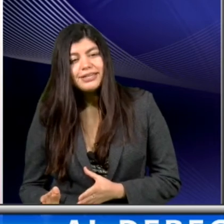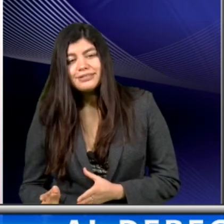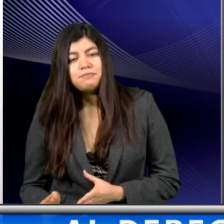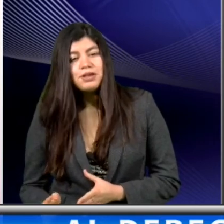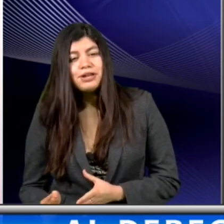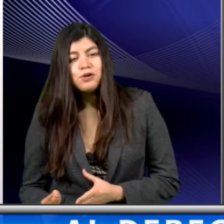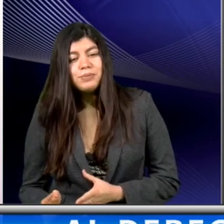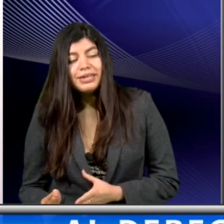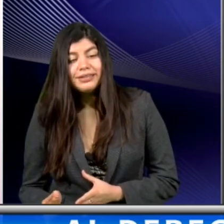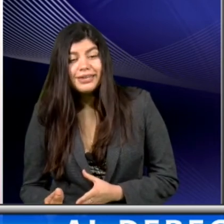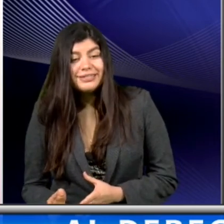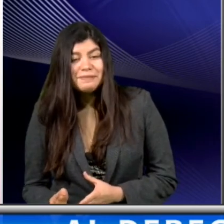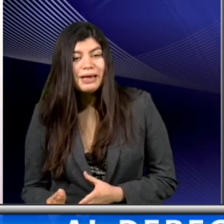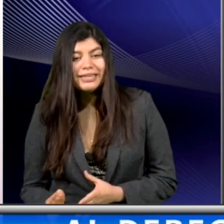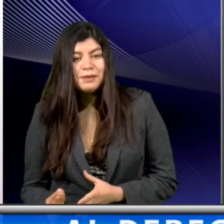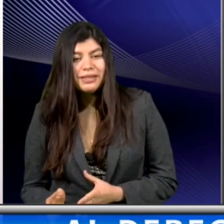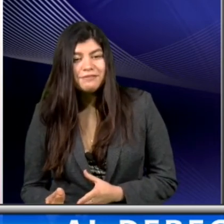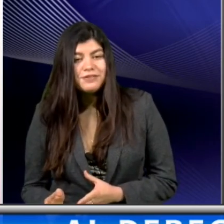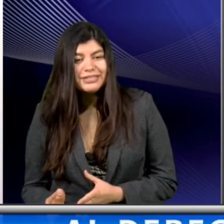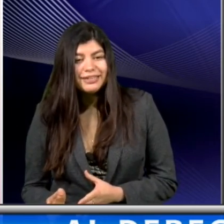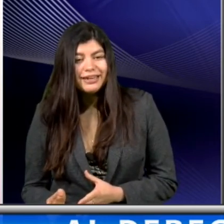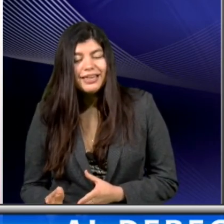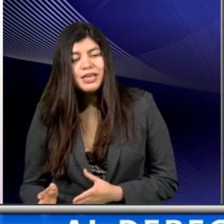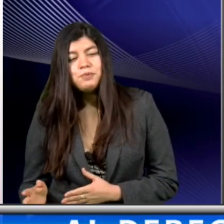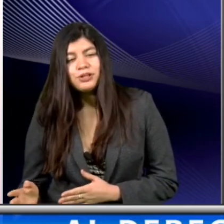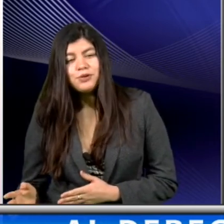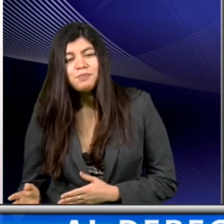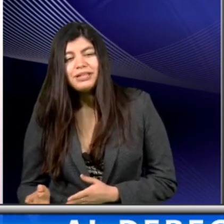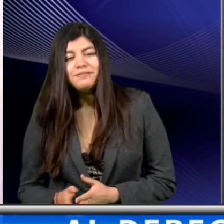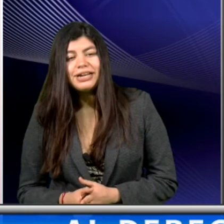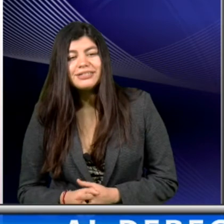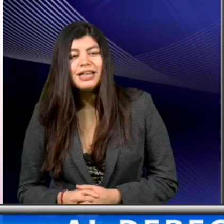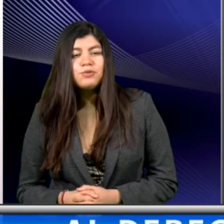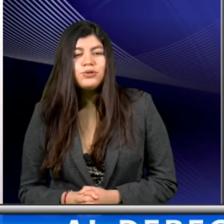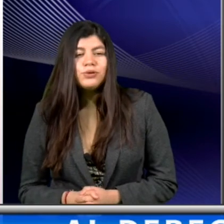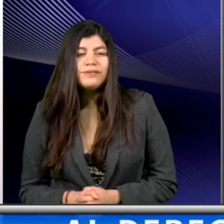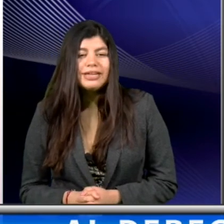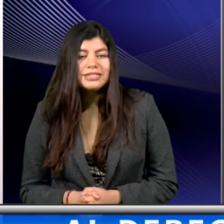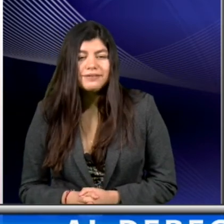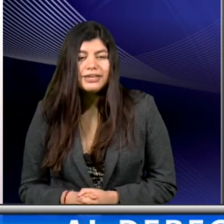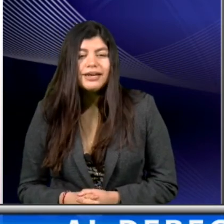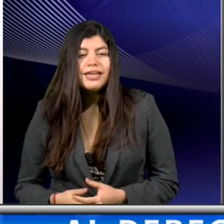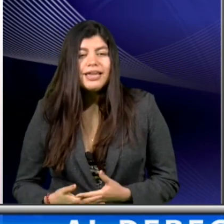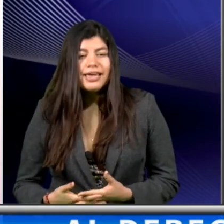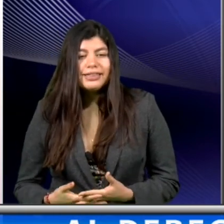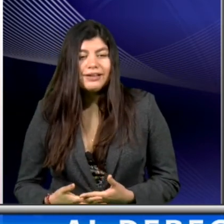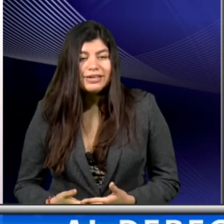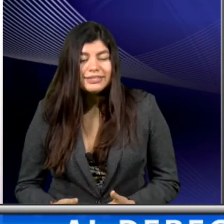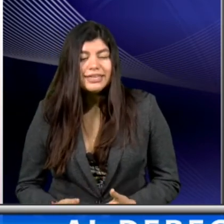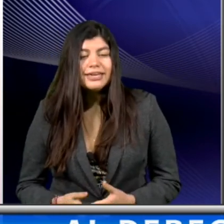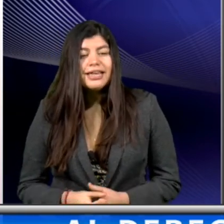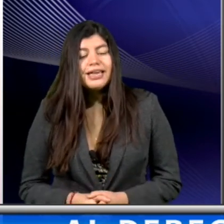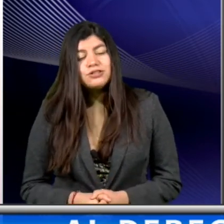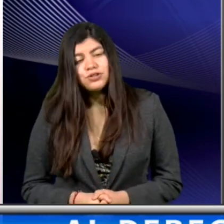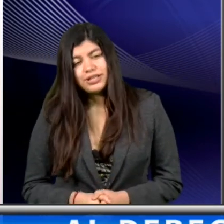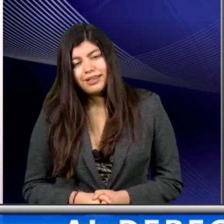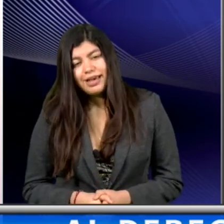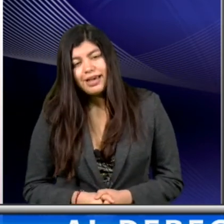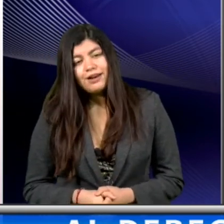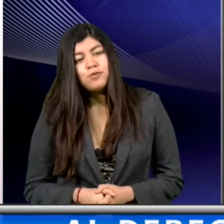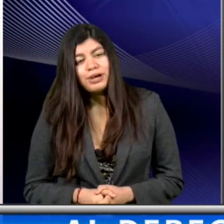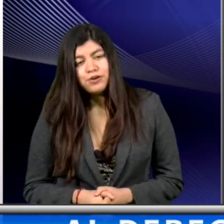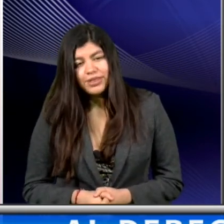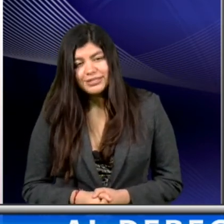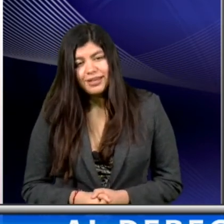desarrollarse sin mayor inconveniente en esa etapa difícil y posteriormente van a ser adultos que van a saber establecer en